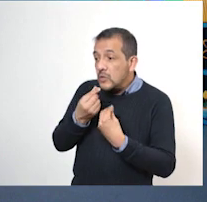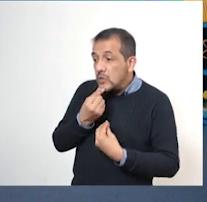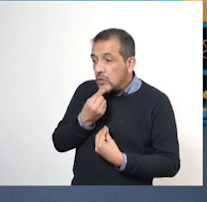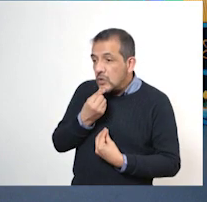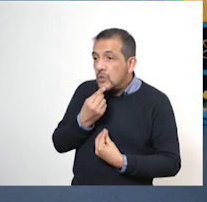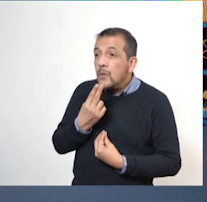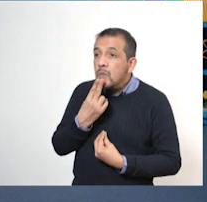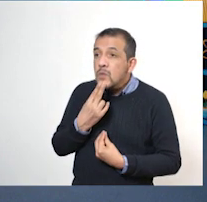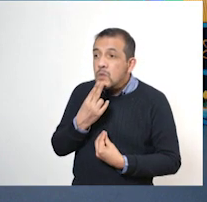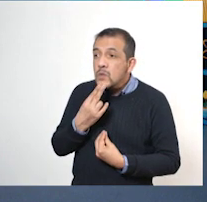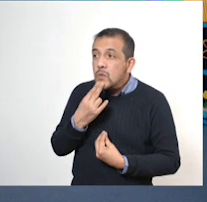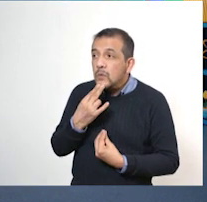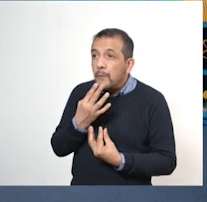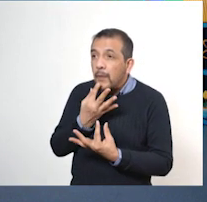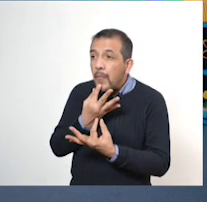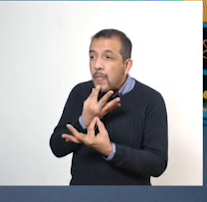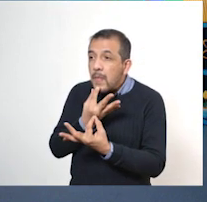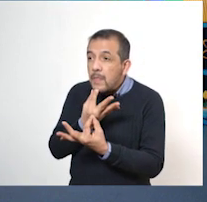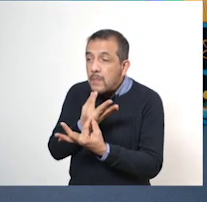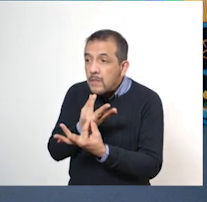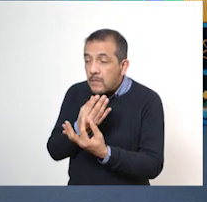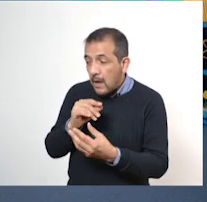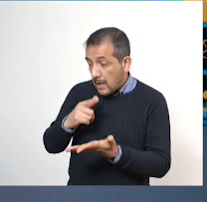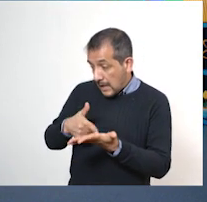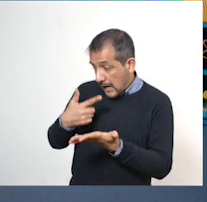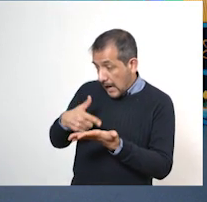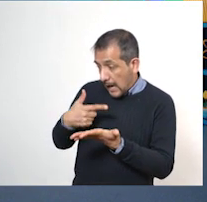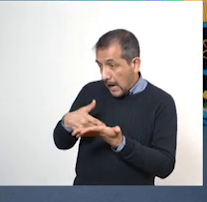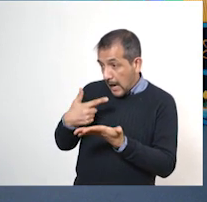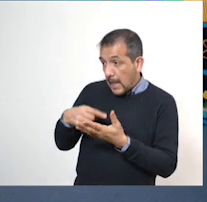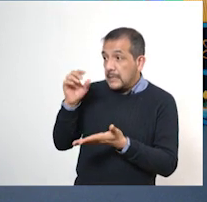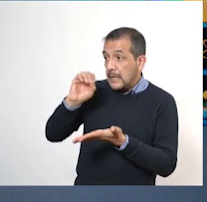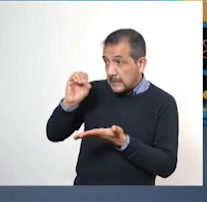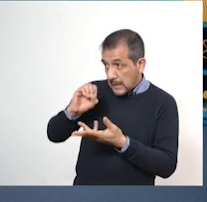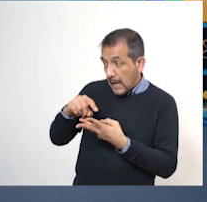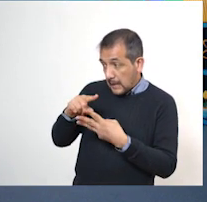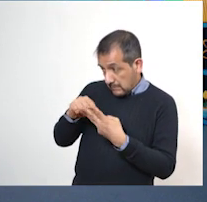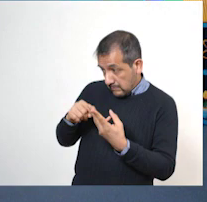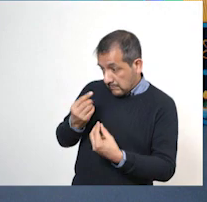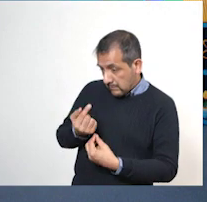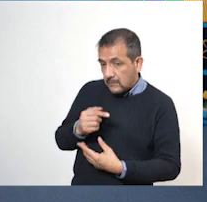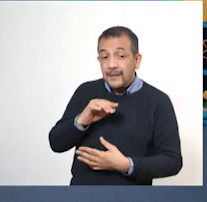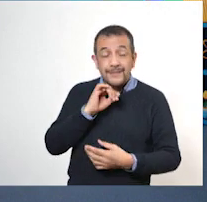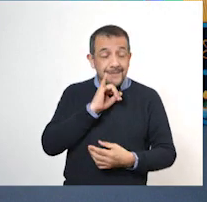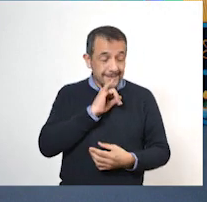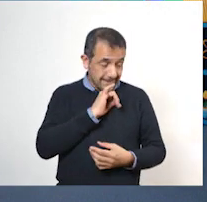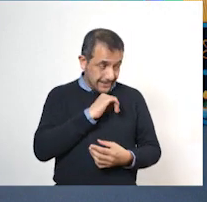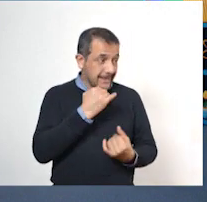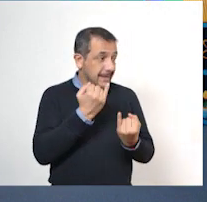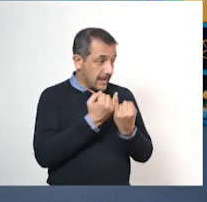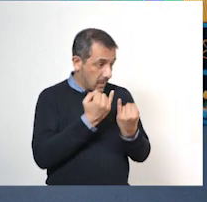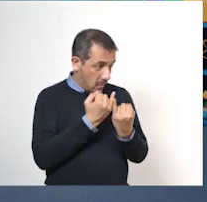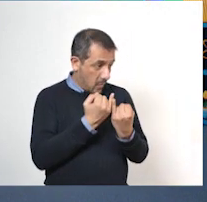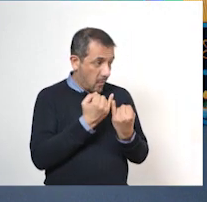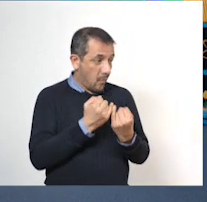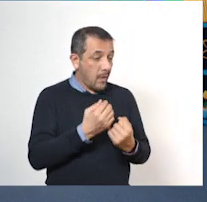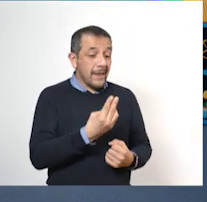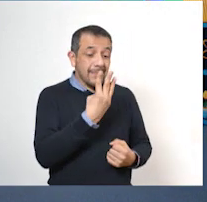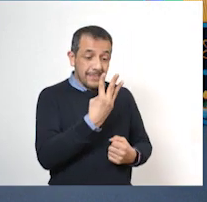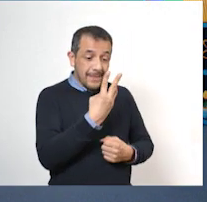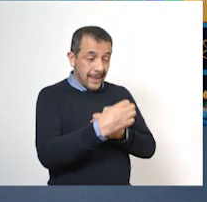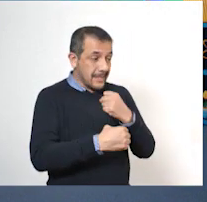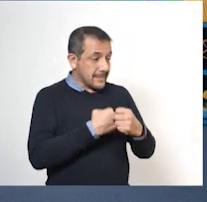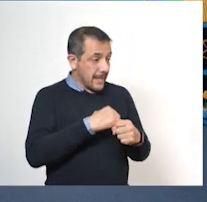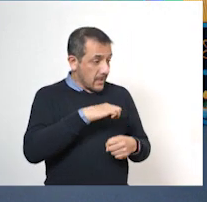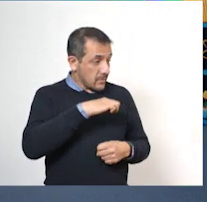por alimentos con altos contenidos de azúcares, grasas y sales. Y en edades tan tempranas como